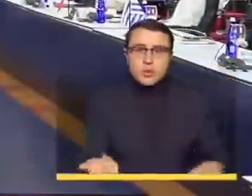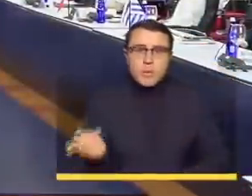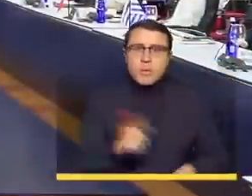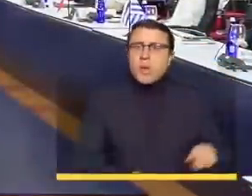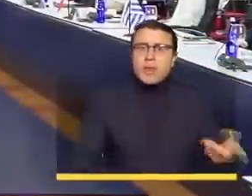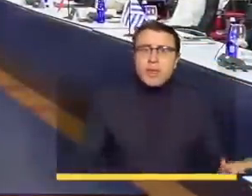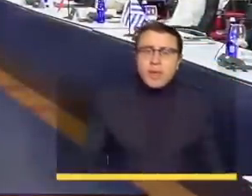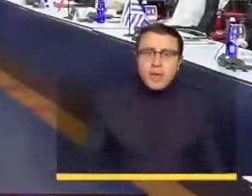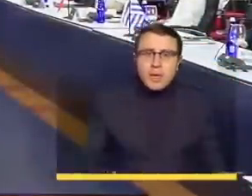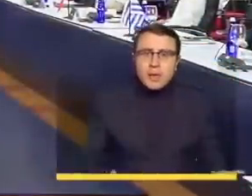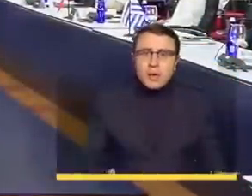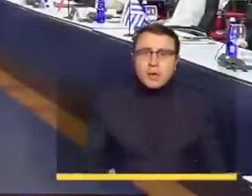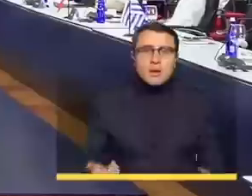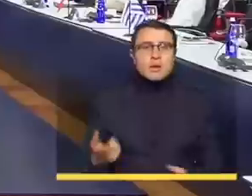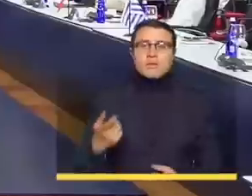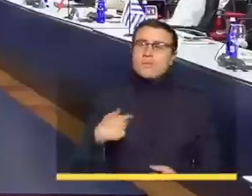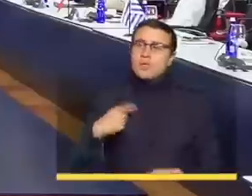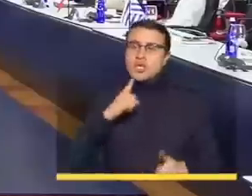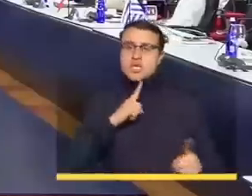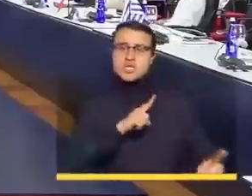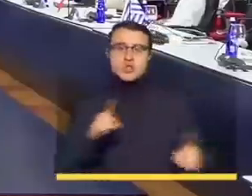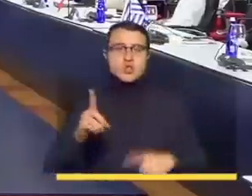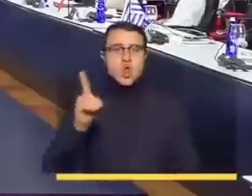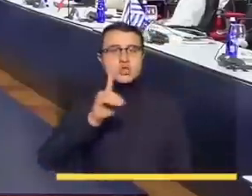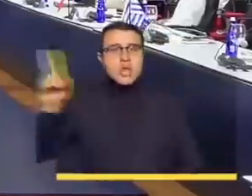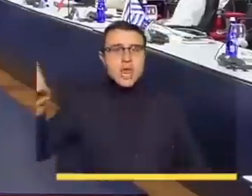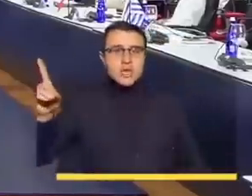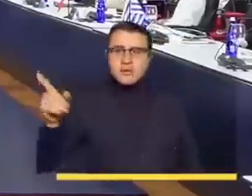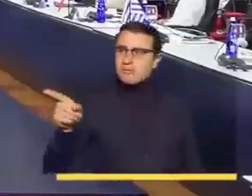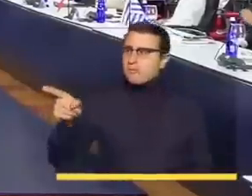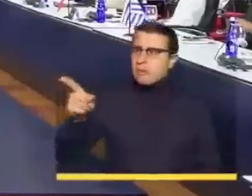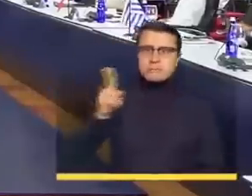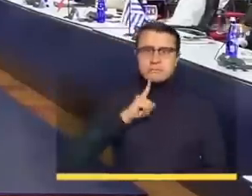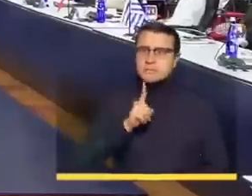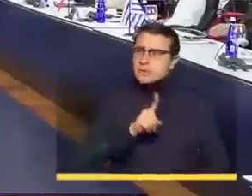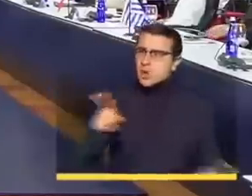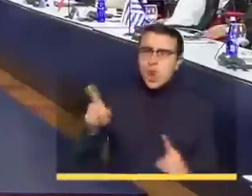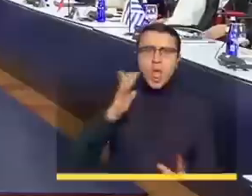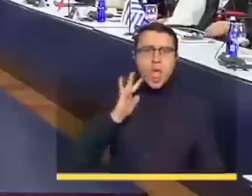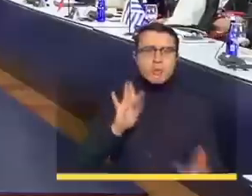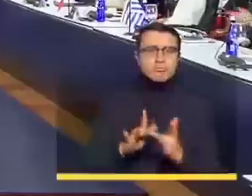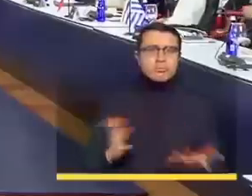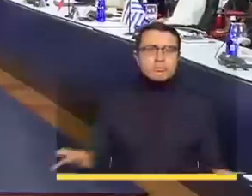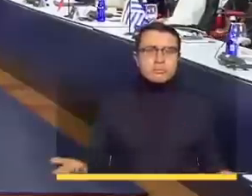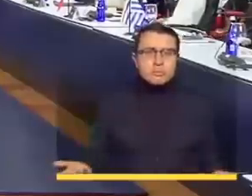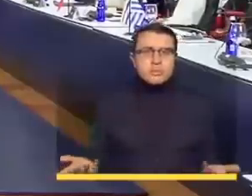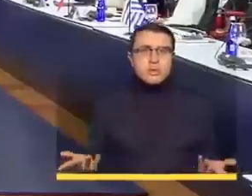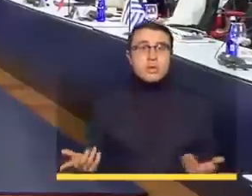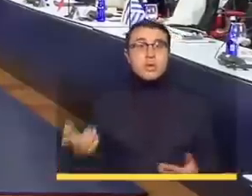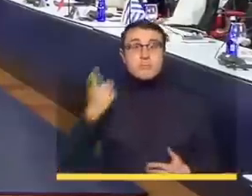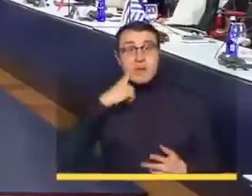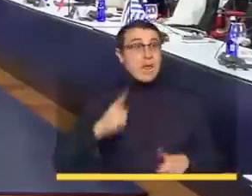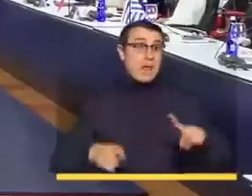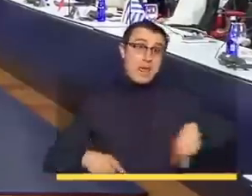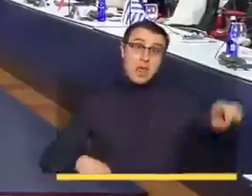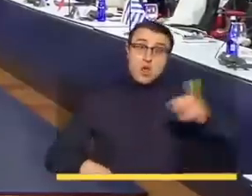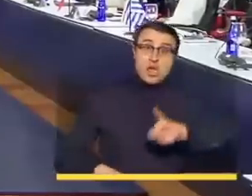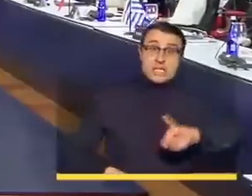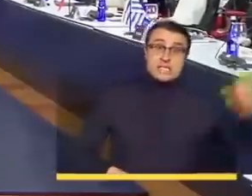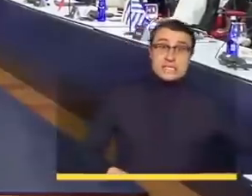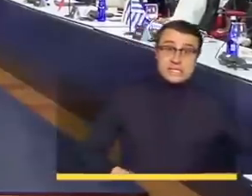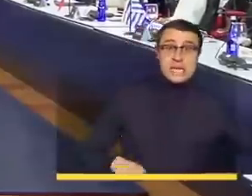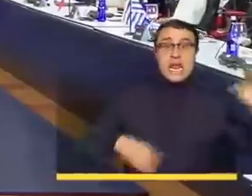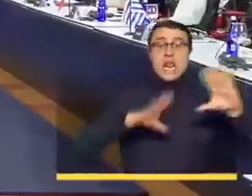Si yo escucho a la derecha, ¿no me está diciendo exactamente eso? Que qué equivocación de los bolcheviques, de